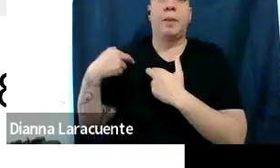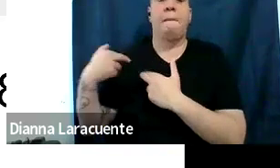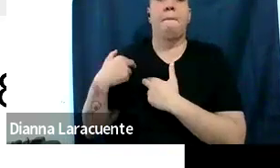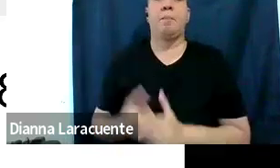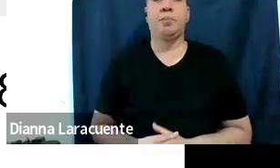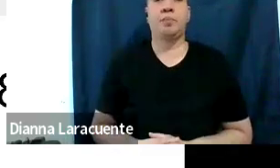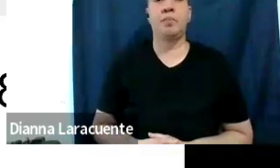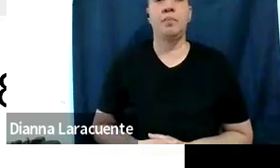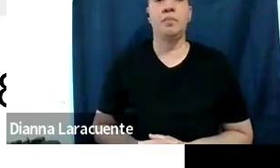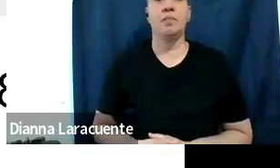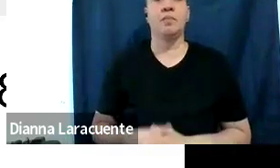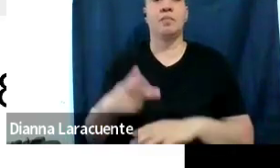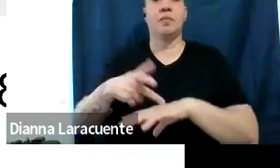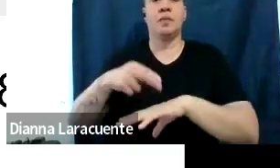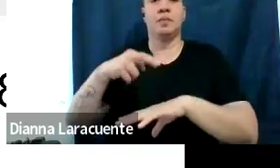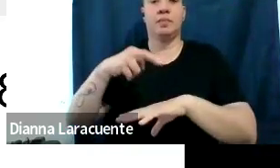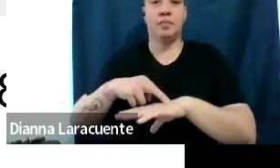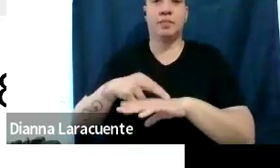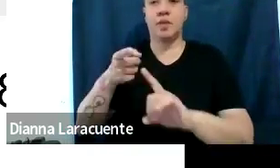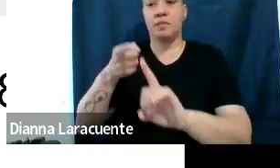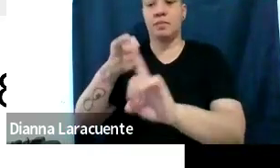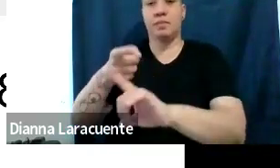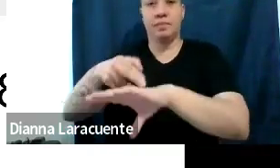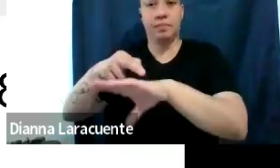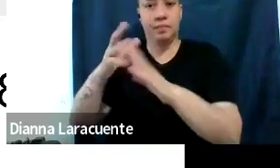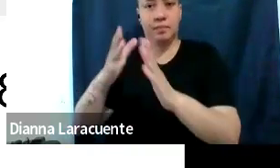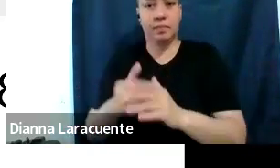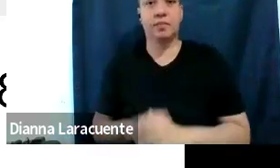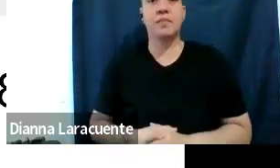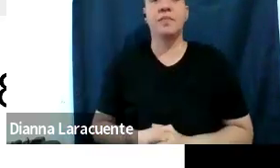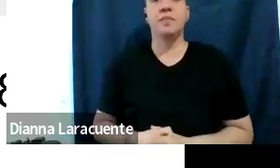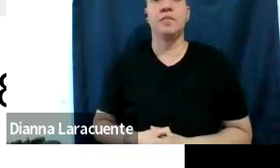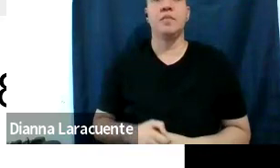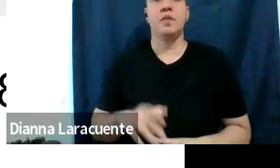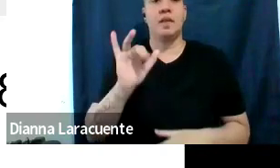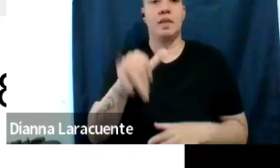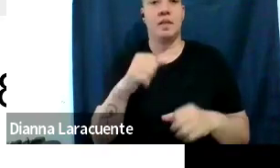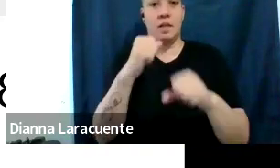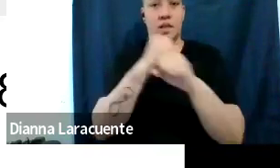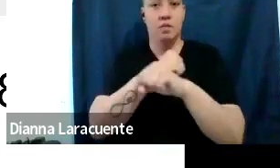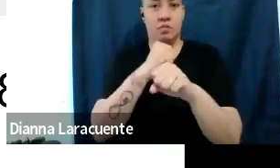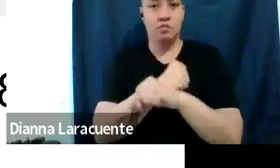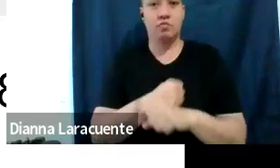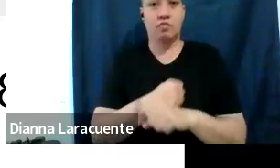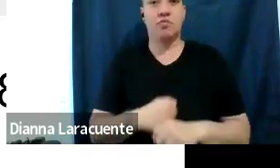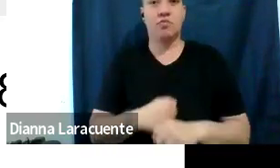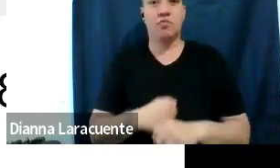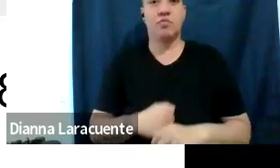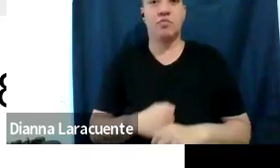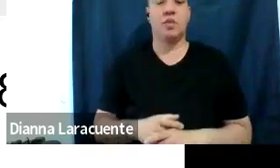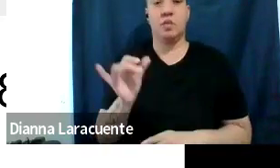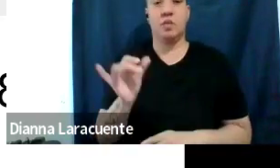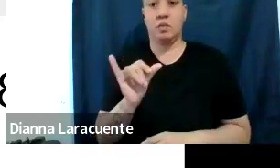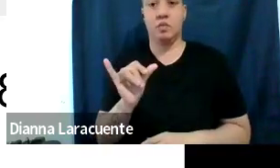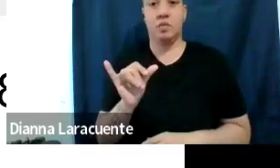que lo era Puerto Rico para los puertorriqueños, y eso fue su lucha, como lo hubiera sido contra la Junta